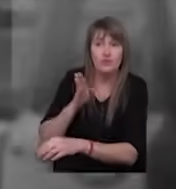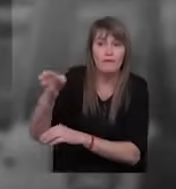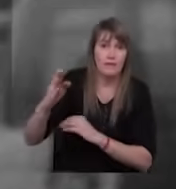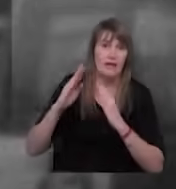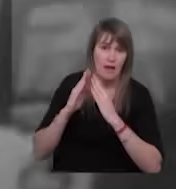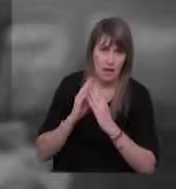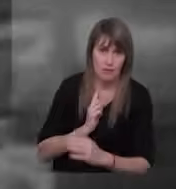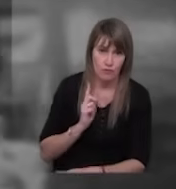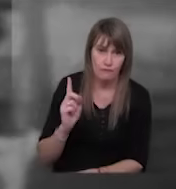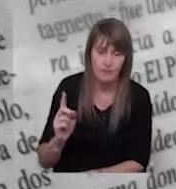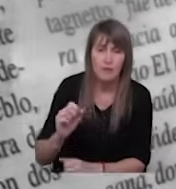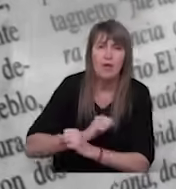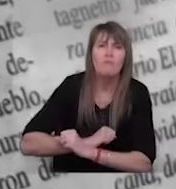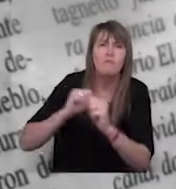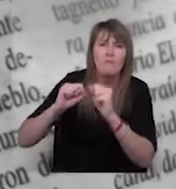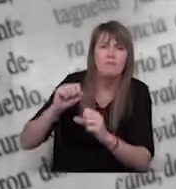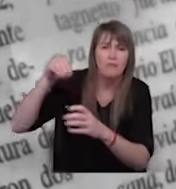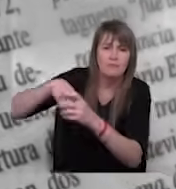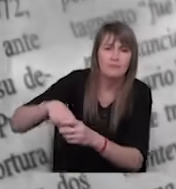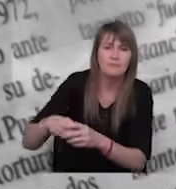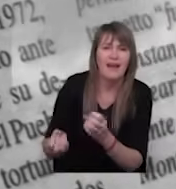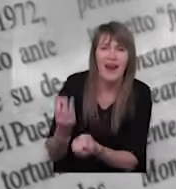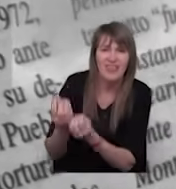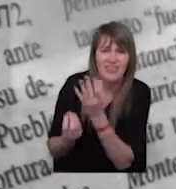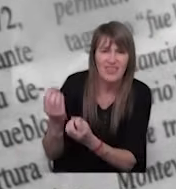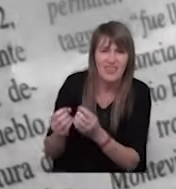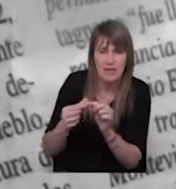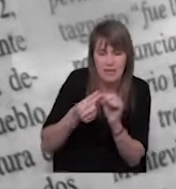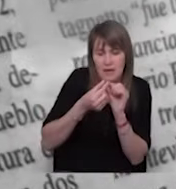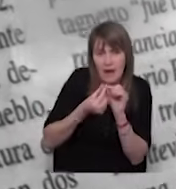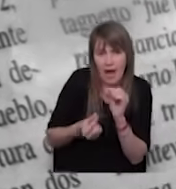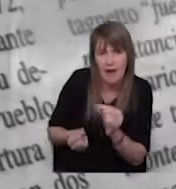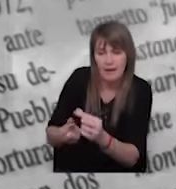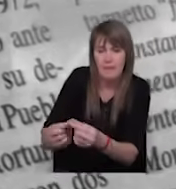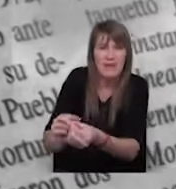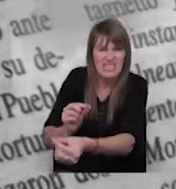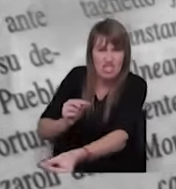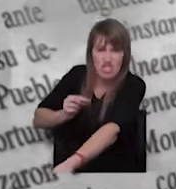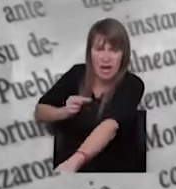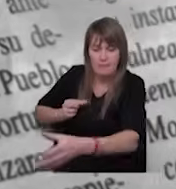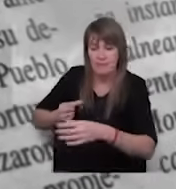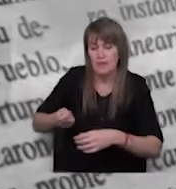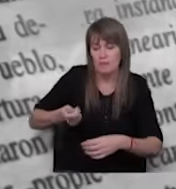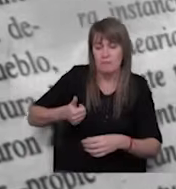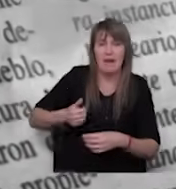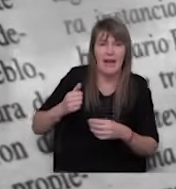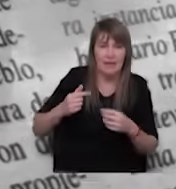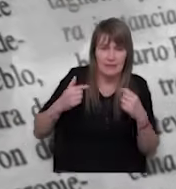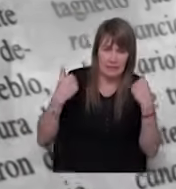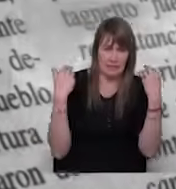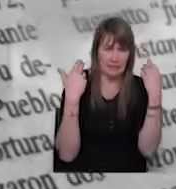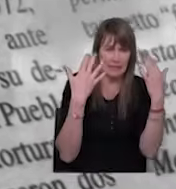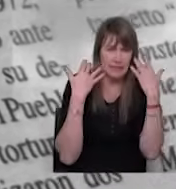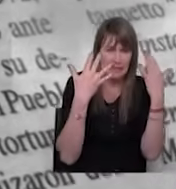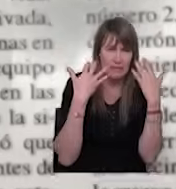casa, colocando la bomba en una jardinera y disponiendo una mecha larga que nos diera tiempo de salir del área, ya que hay